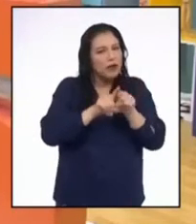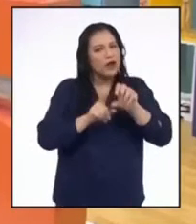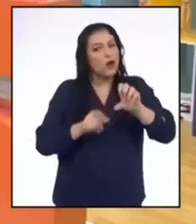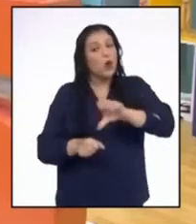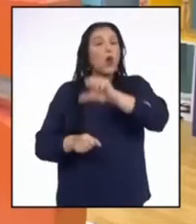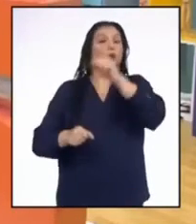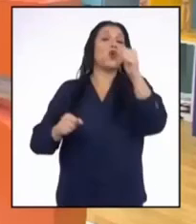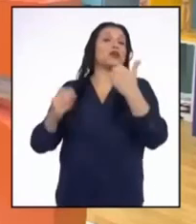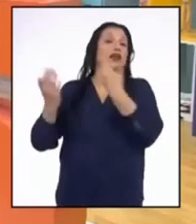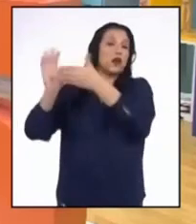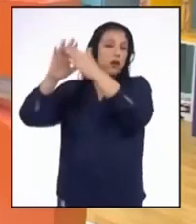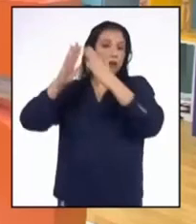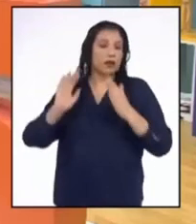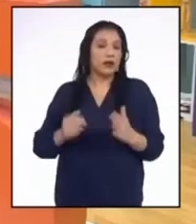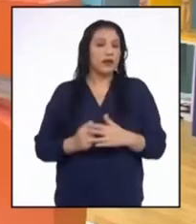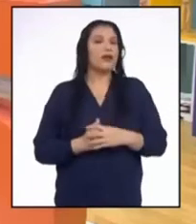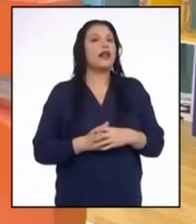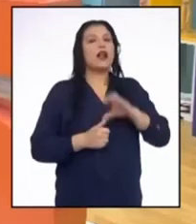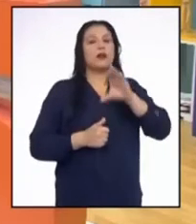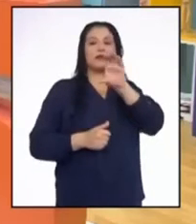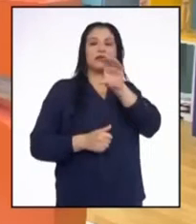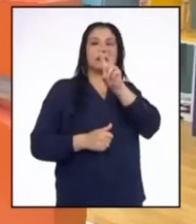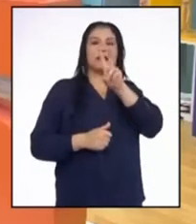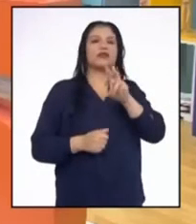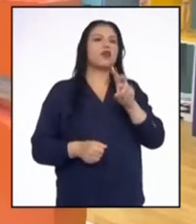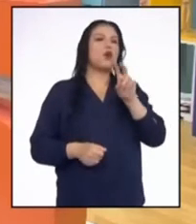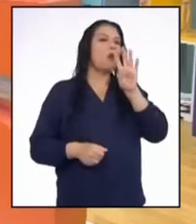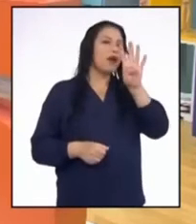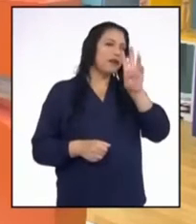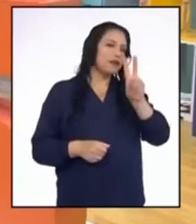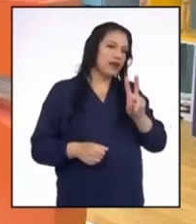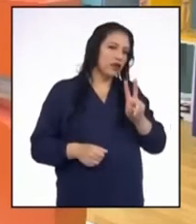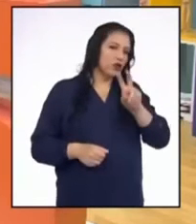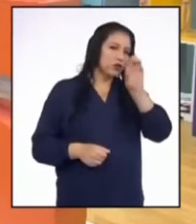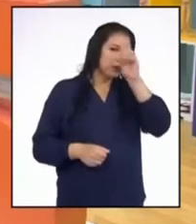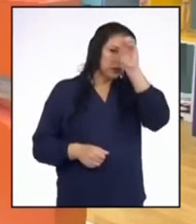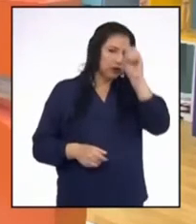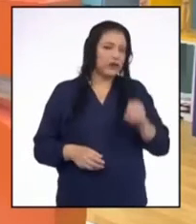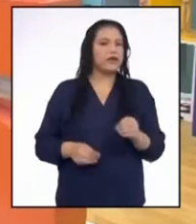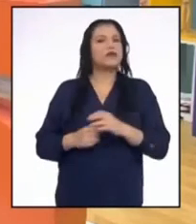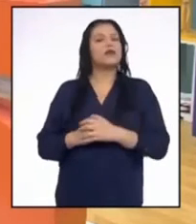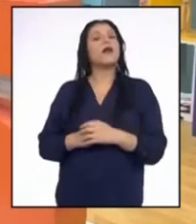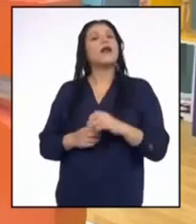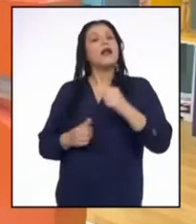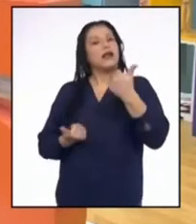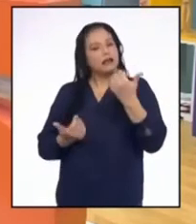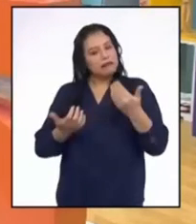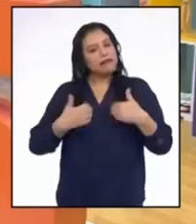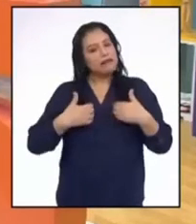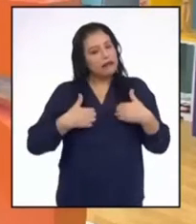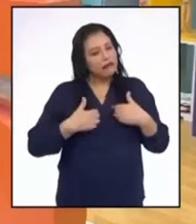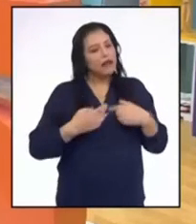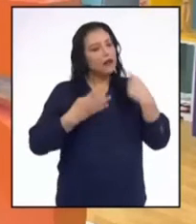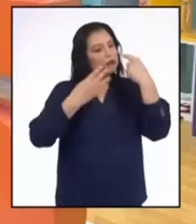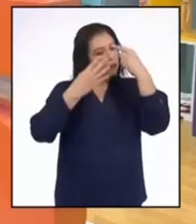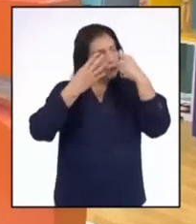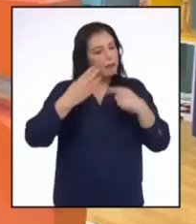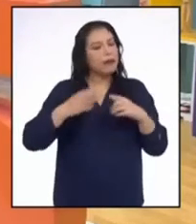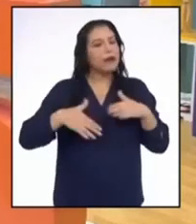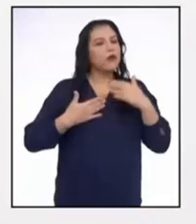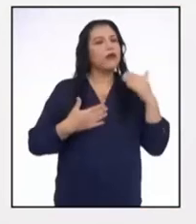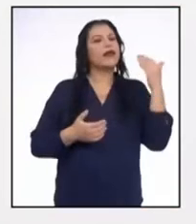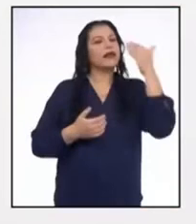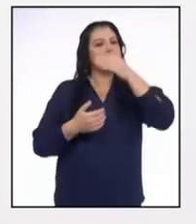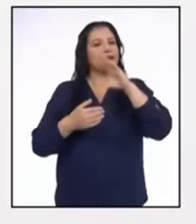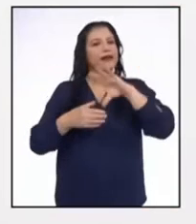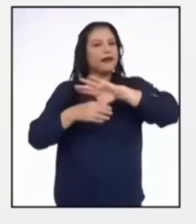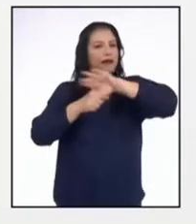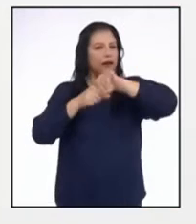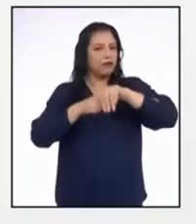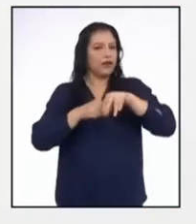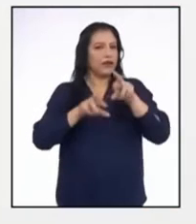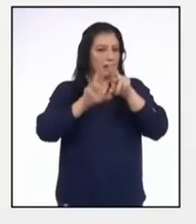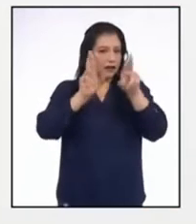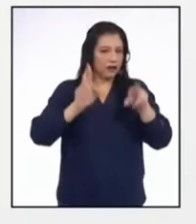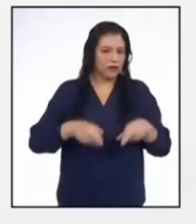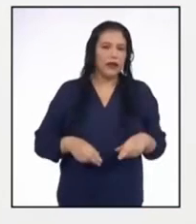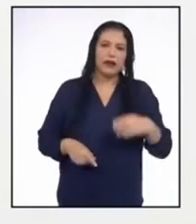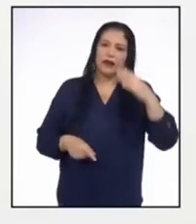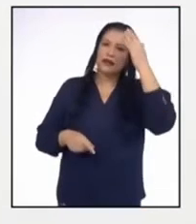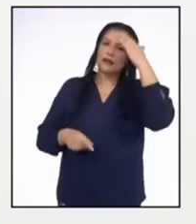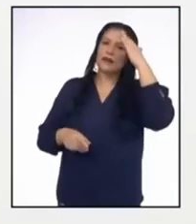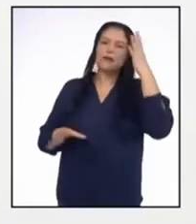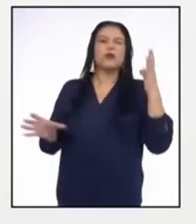un coeficiente de variación del 42%. Y es la que tiene las condiciones para acudir a la feria regional. Sabemos